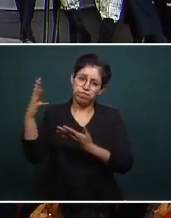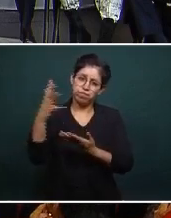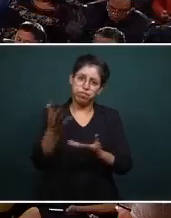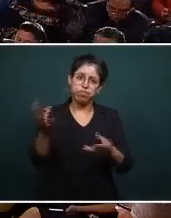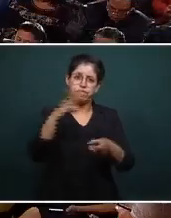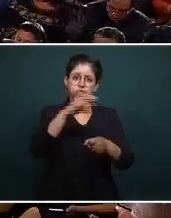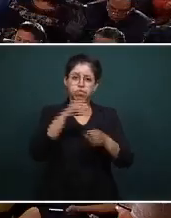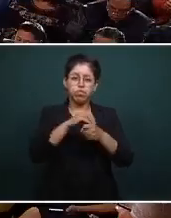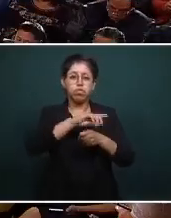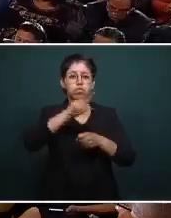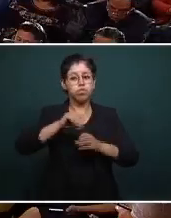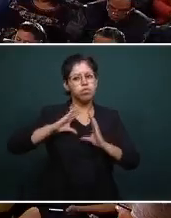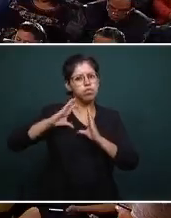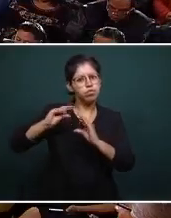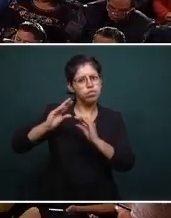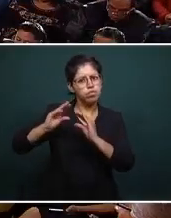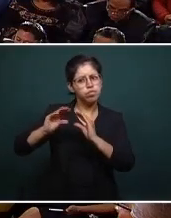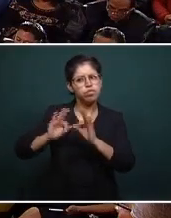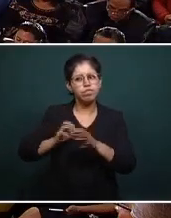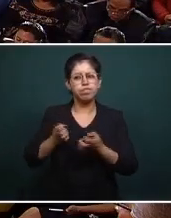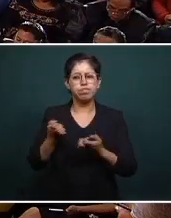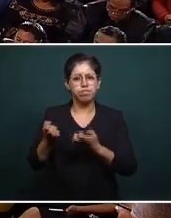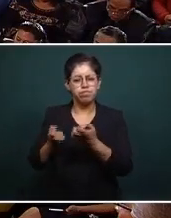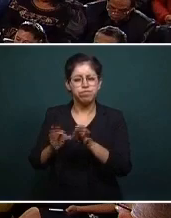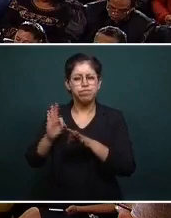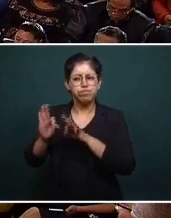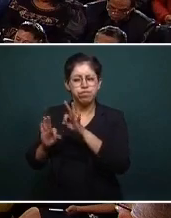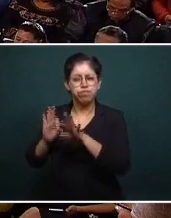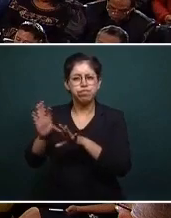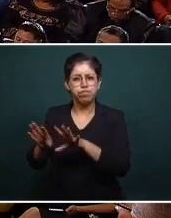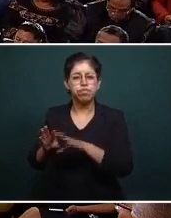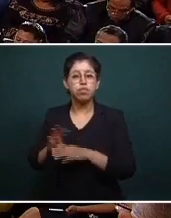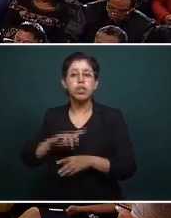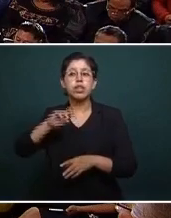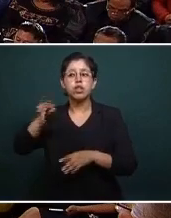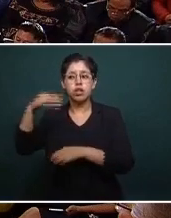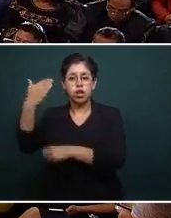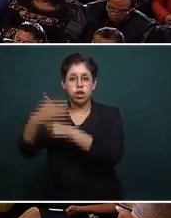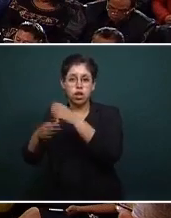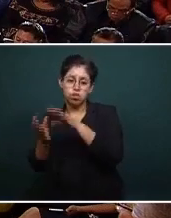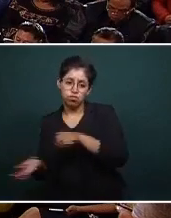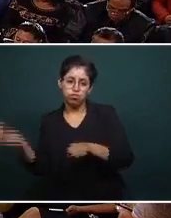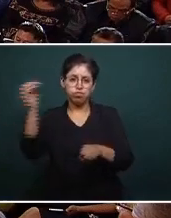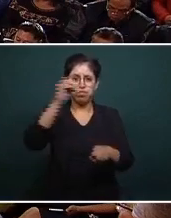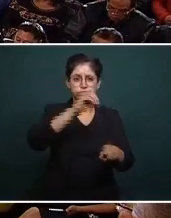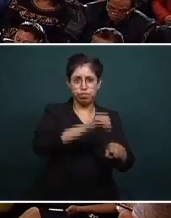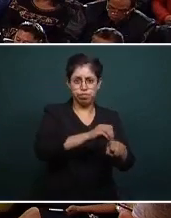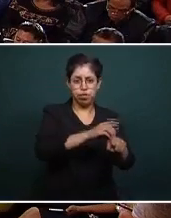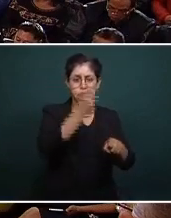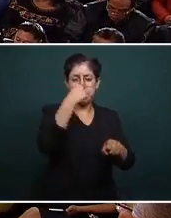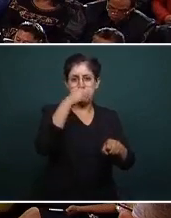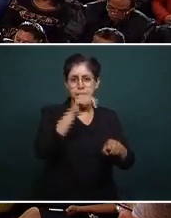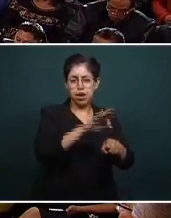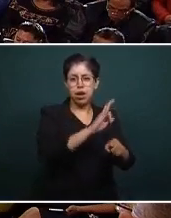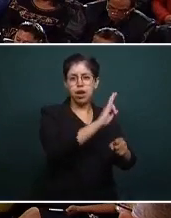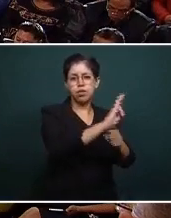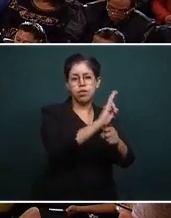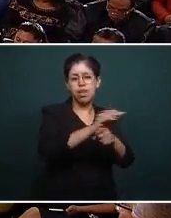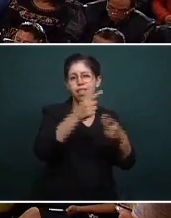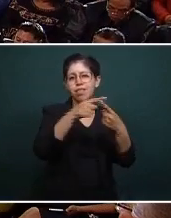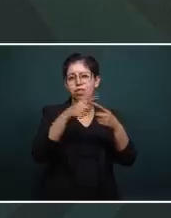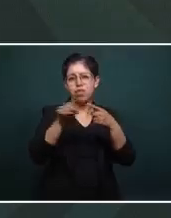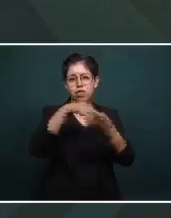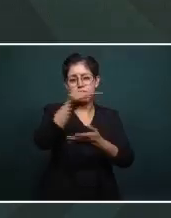el adiestramiento de la gente y conforme vayan culminando su adiestramiento irán incorporándose a las 32